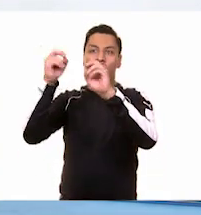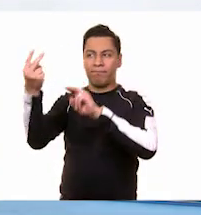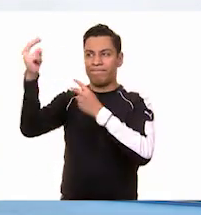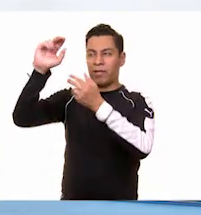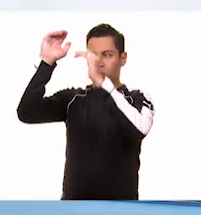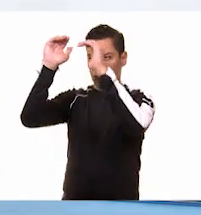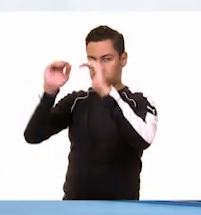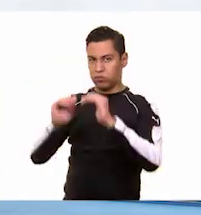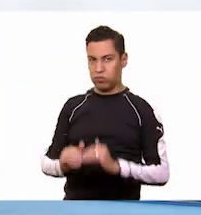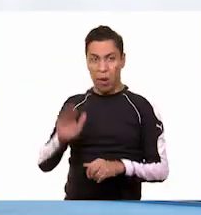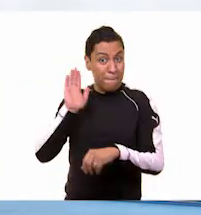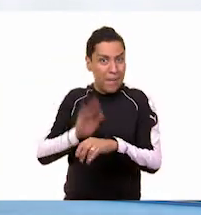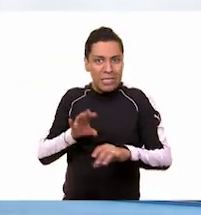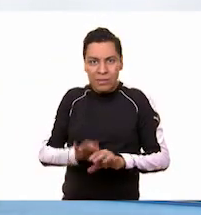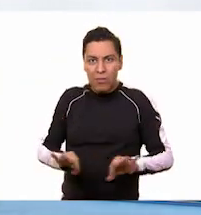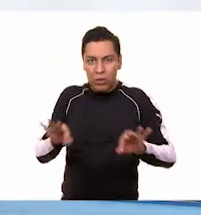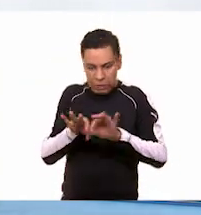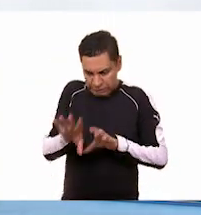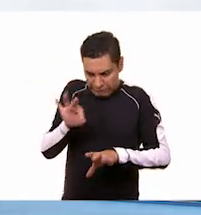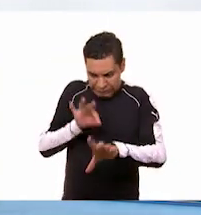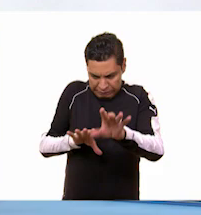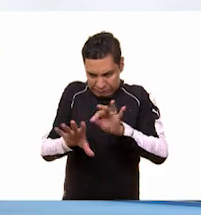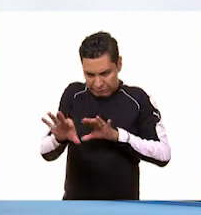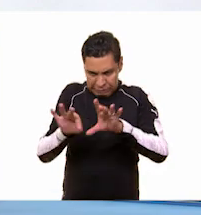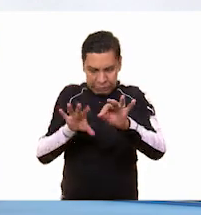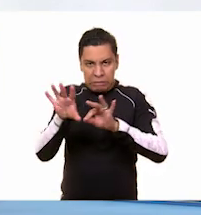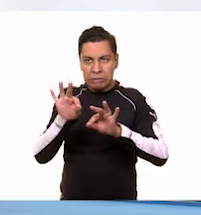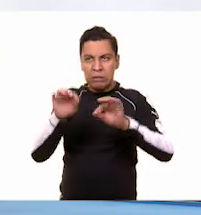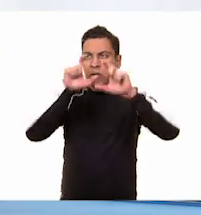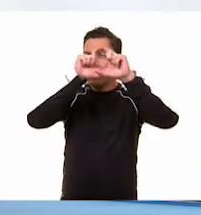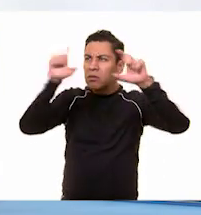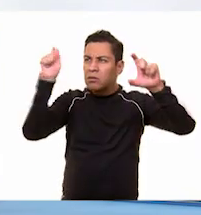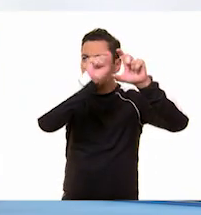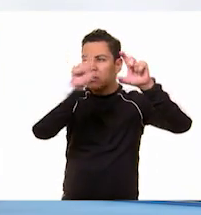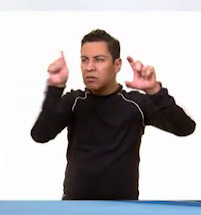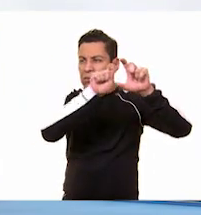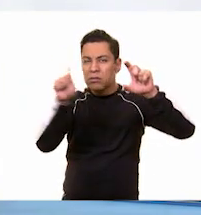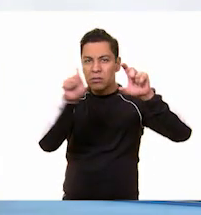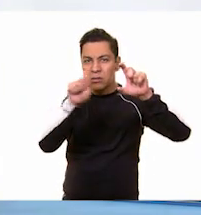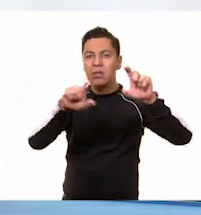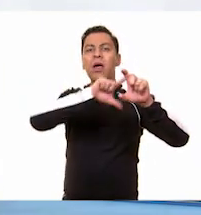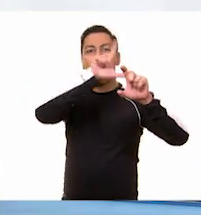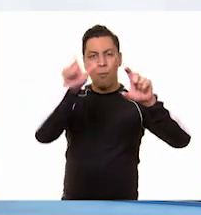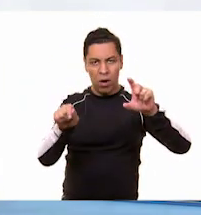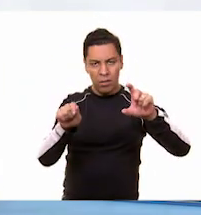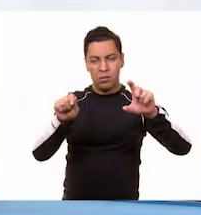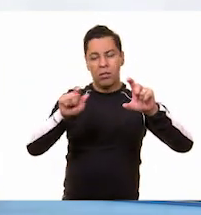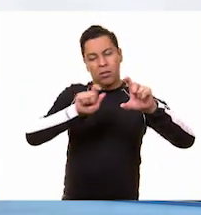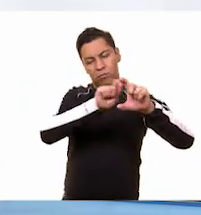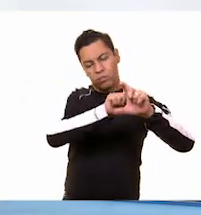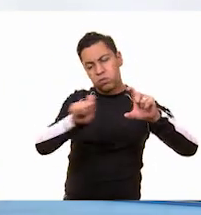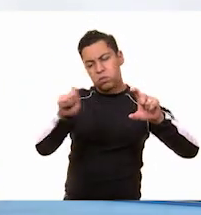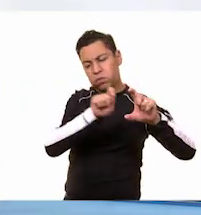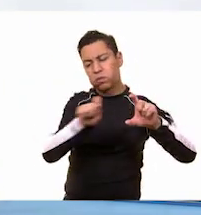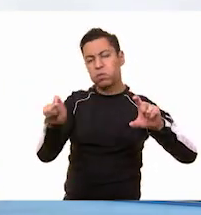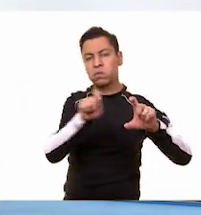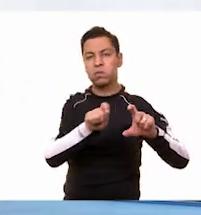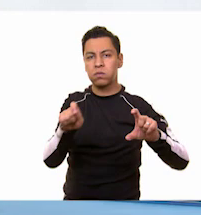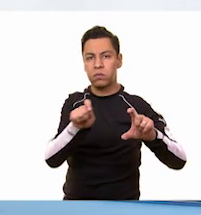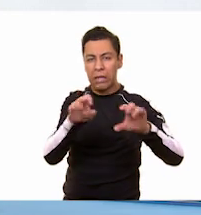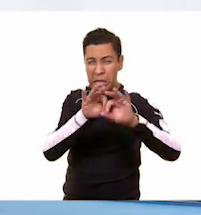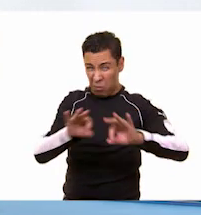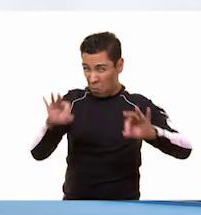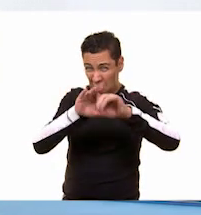considera más importantes los presenta al principio del texto y continúa narrando los hechos de un orden de mayor a